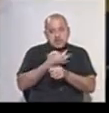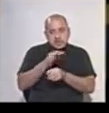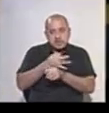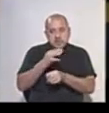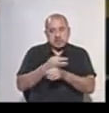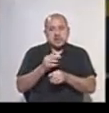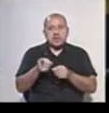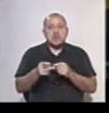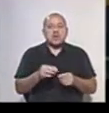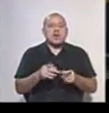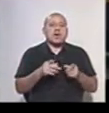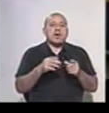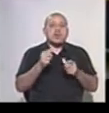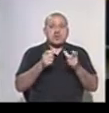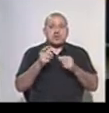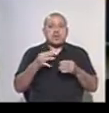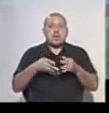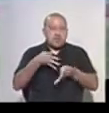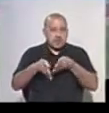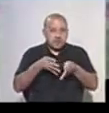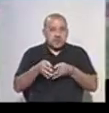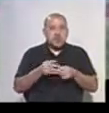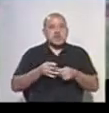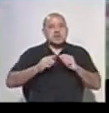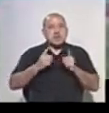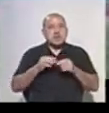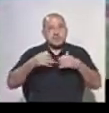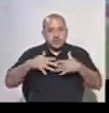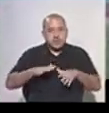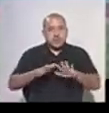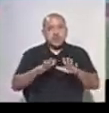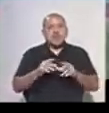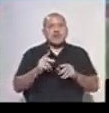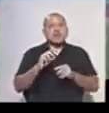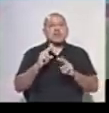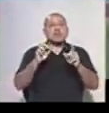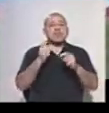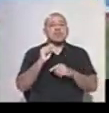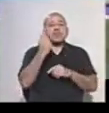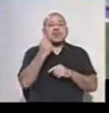tripulante cubierta, maquinista, sino que también los prepara en primeros auxilios